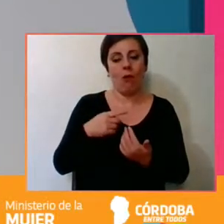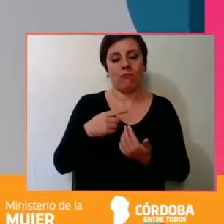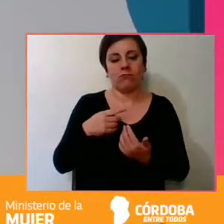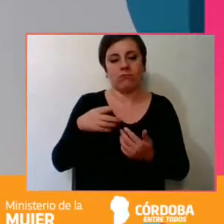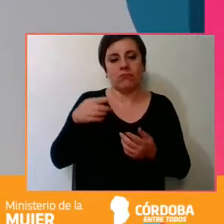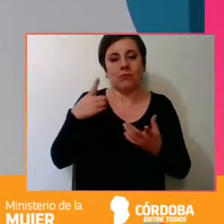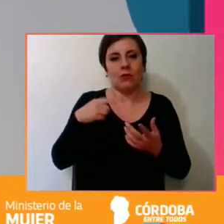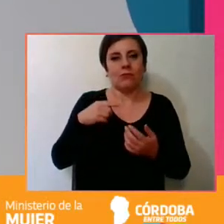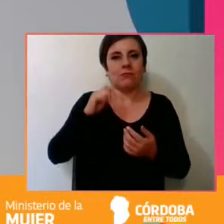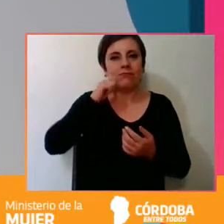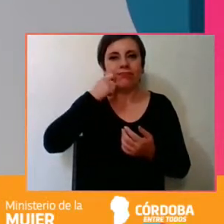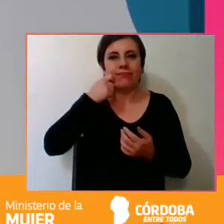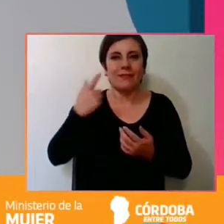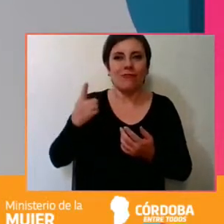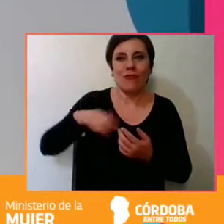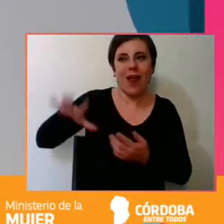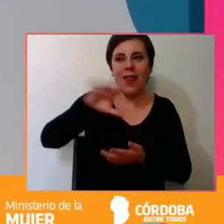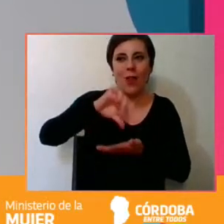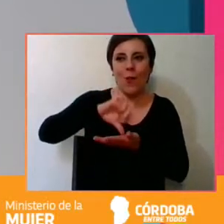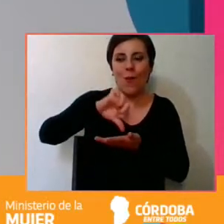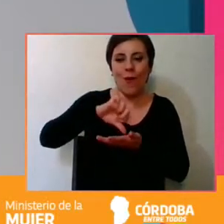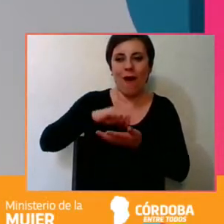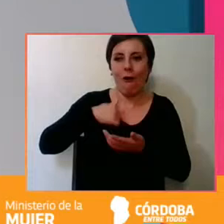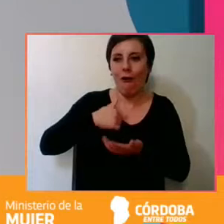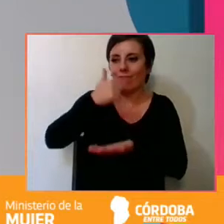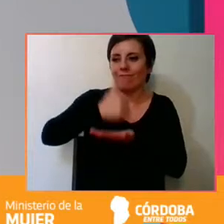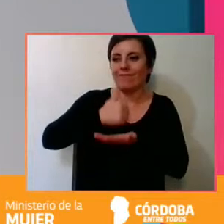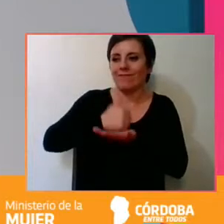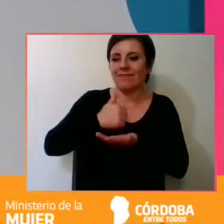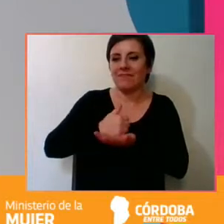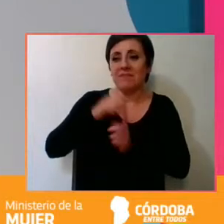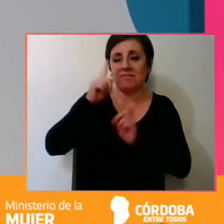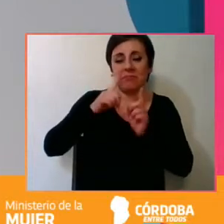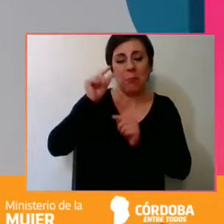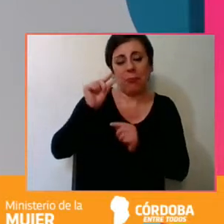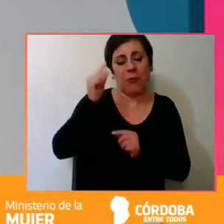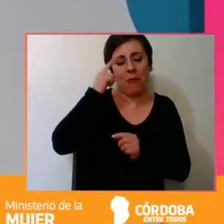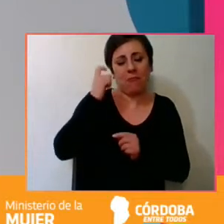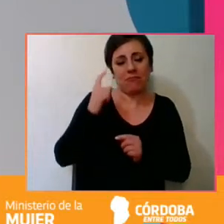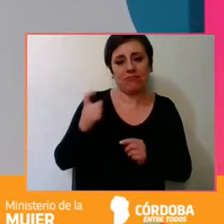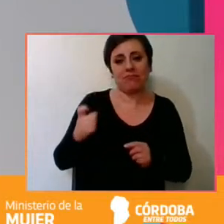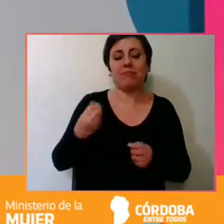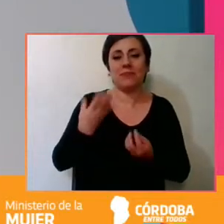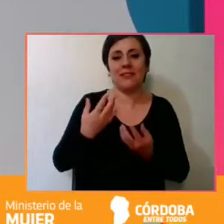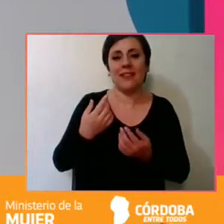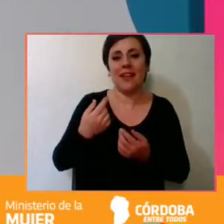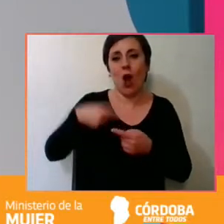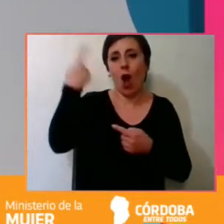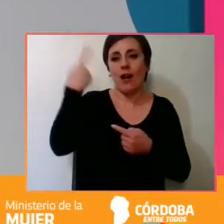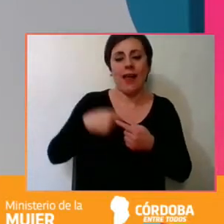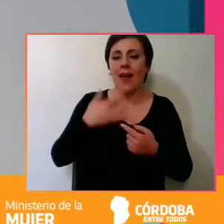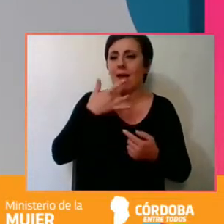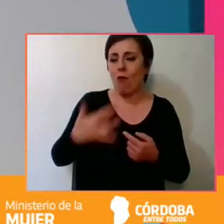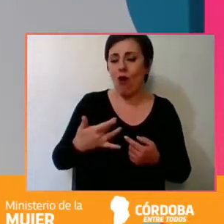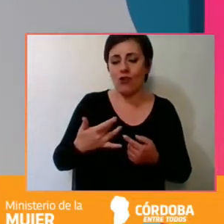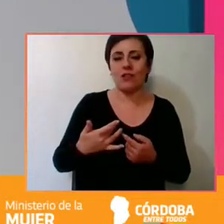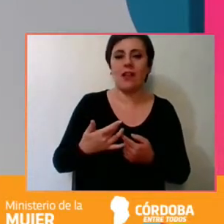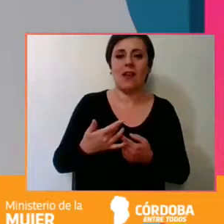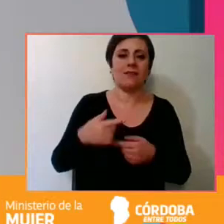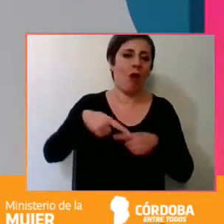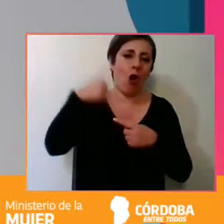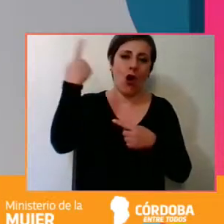lugar. Hoy estar aquí nos da alguna nostalgia porque han sido jornadas maravillosas, jornadas de